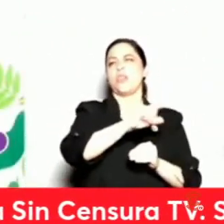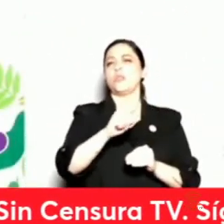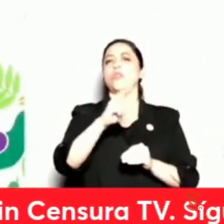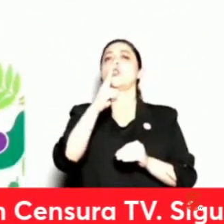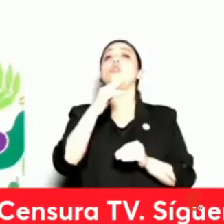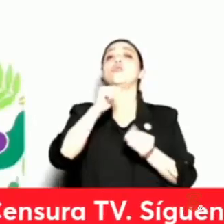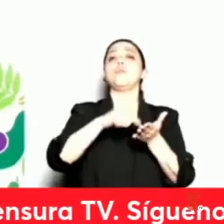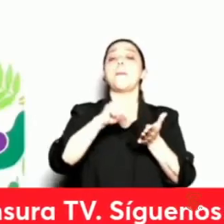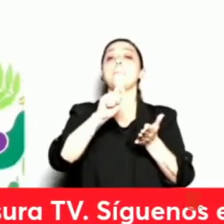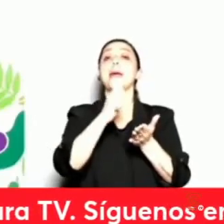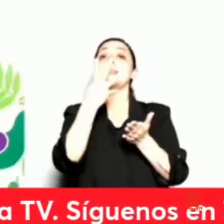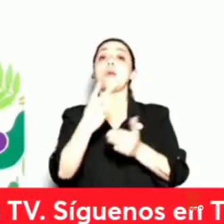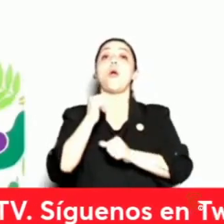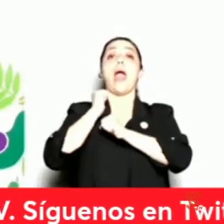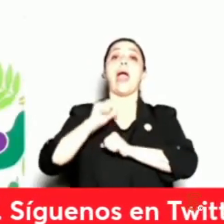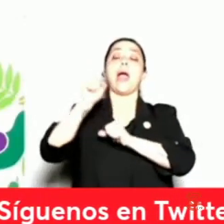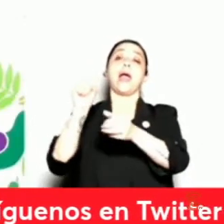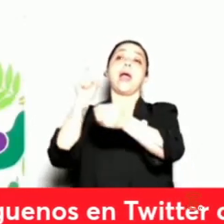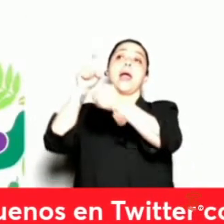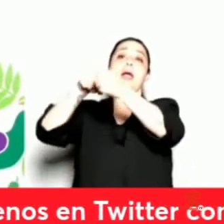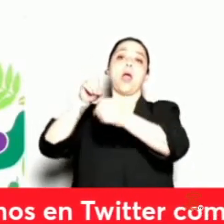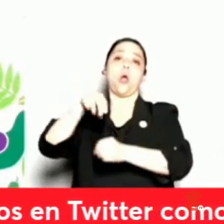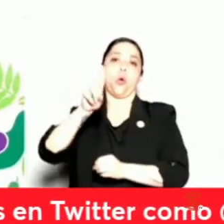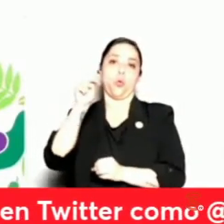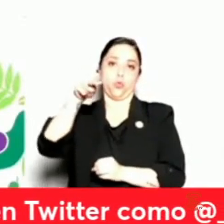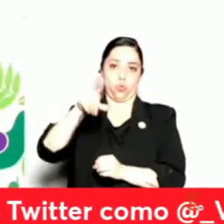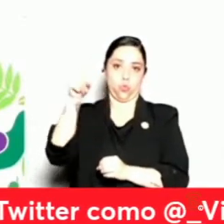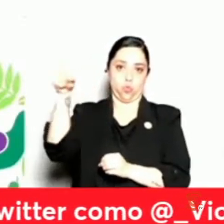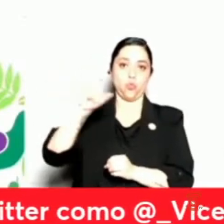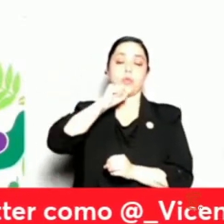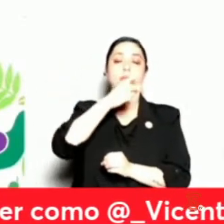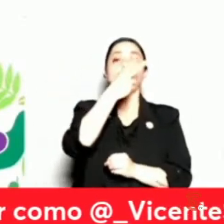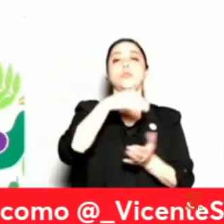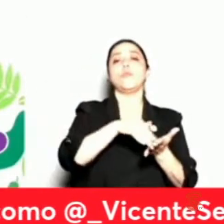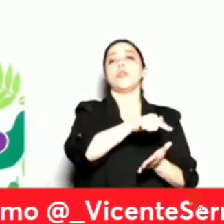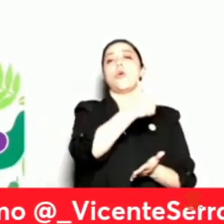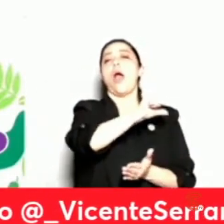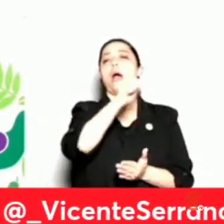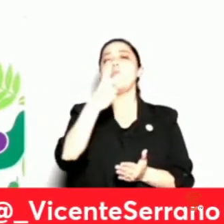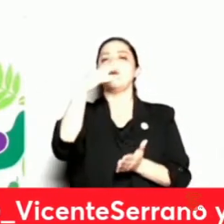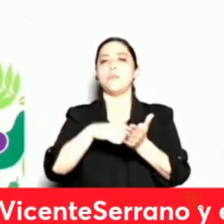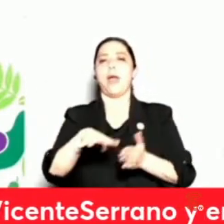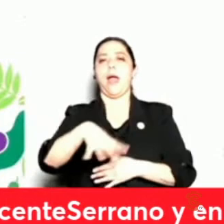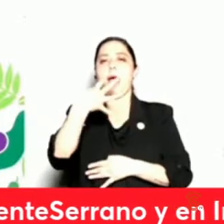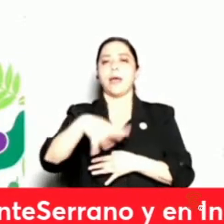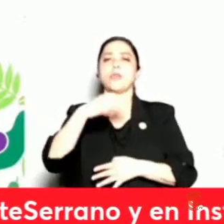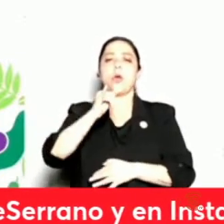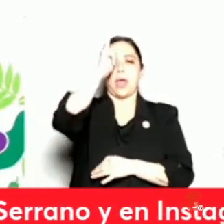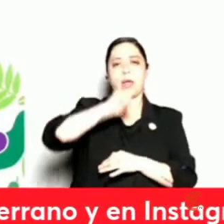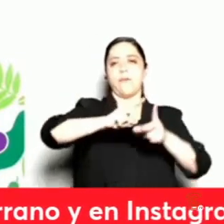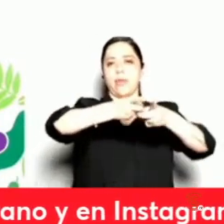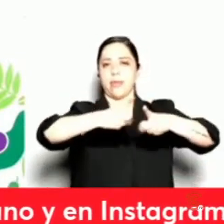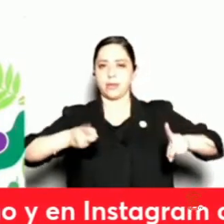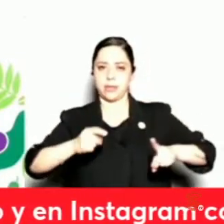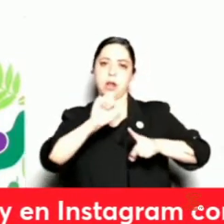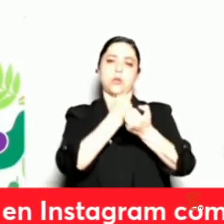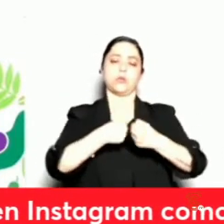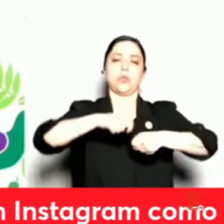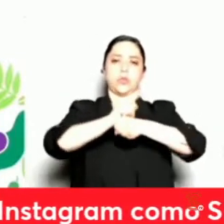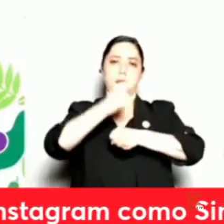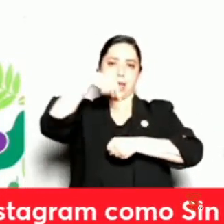fue funcionario internacional de la ONU. De 2012 a 2014 fue jefe de la Unidad de Desarrollo Social de la CEPAL para